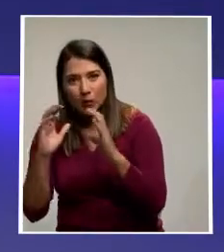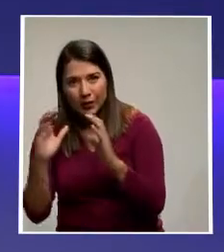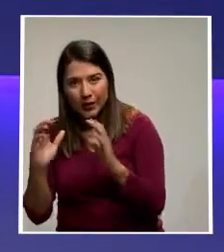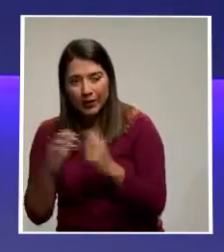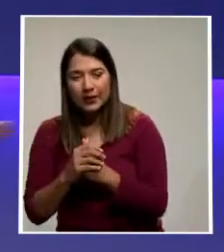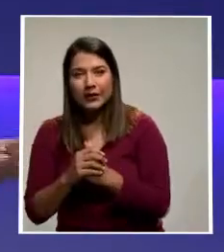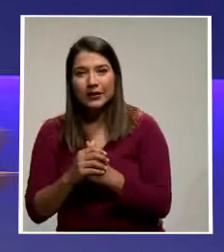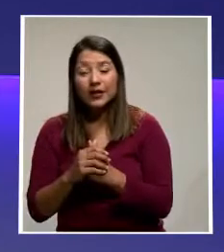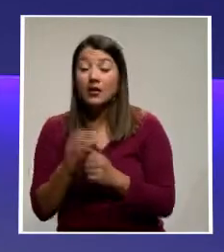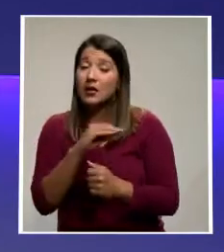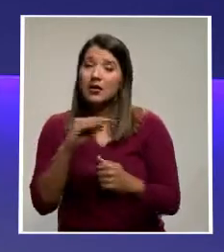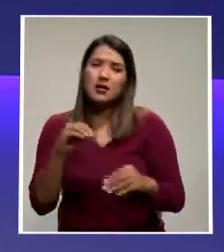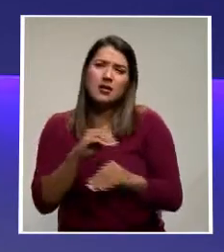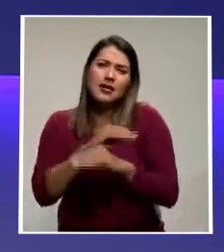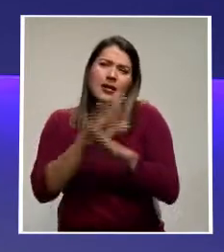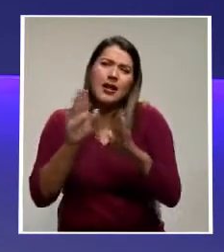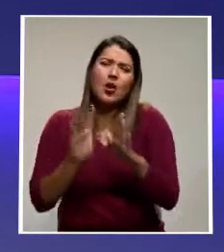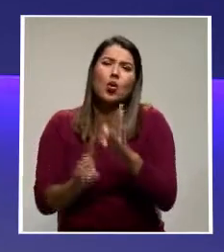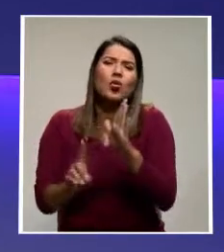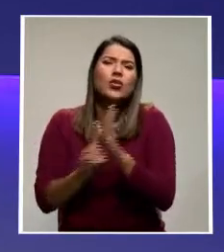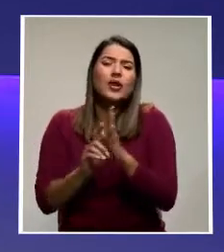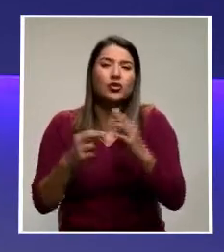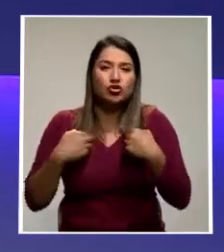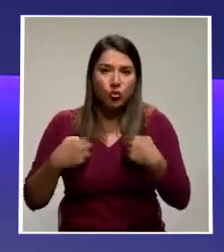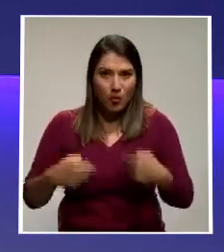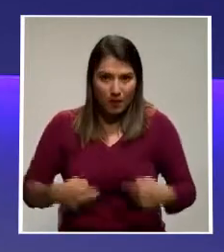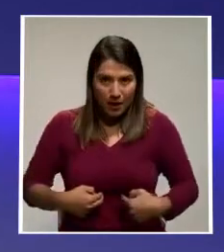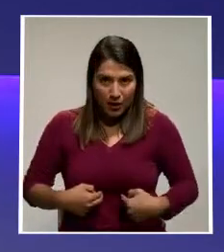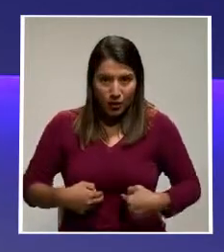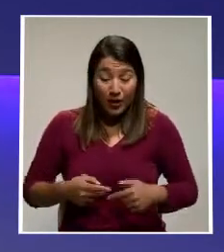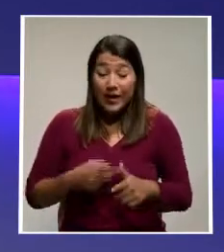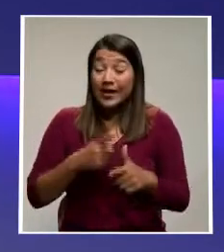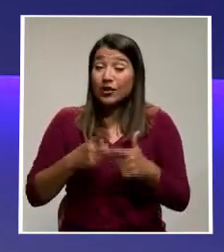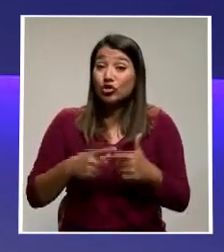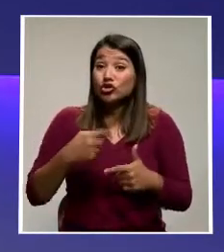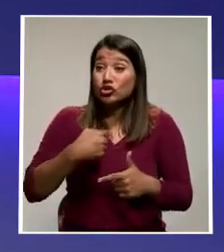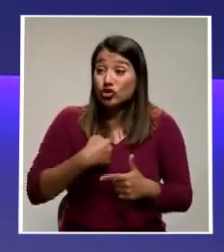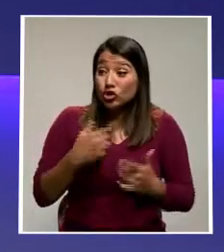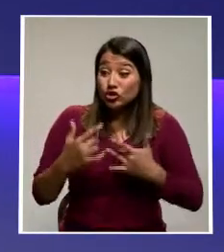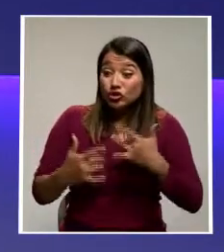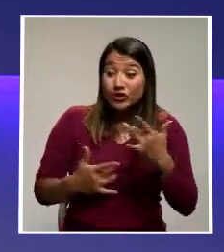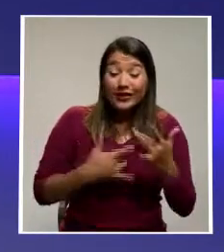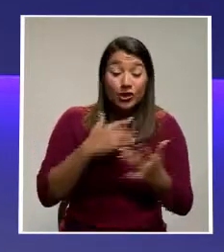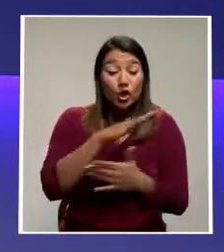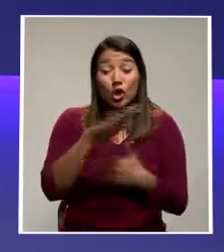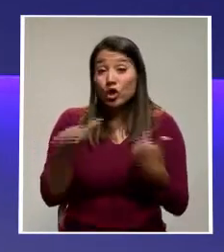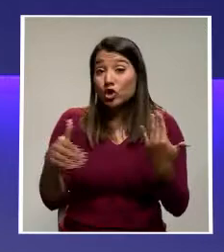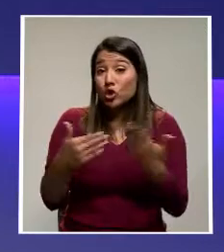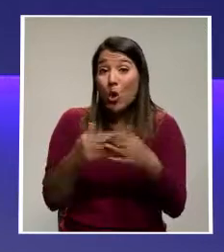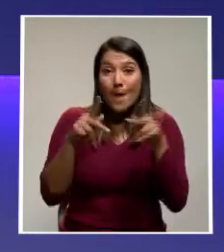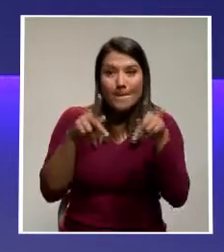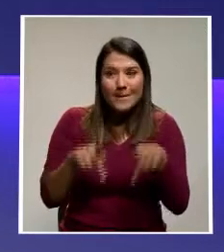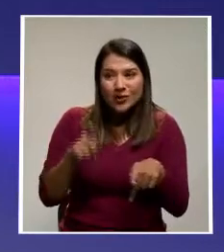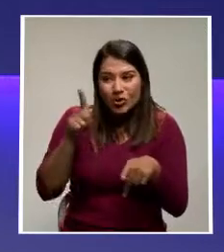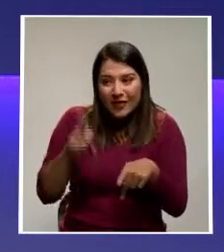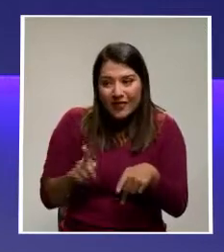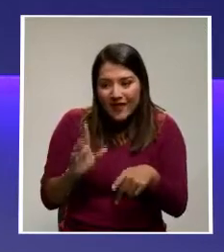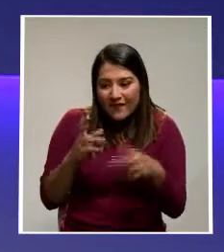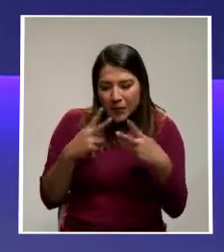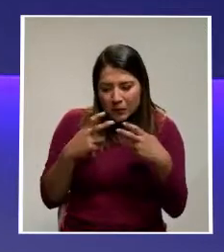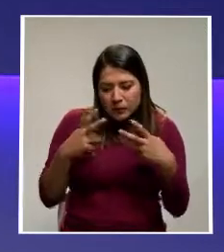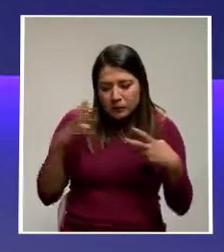Y por supuesto que es un derecho humano y yo siento que todas las personas deberían descubrir lo que